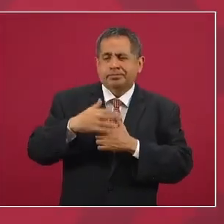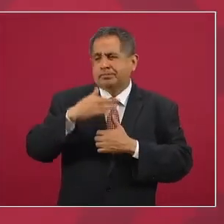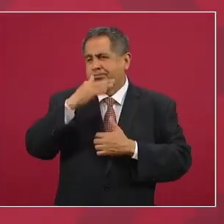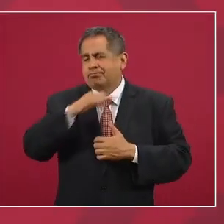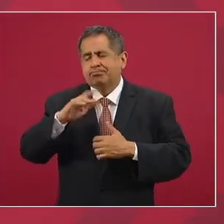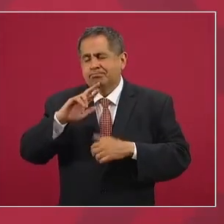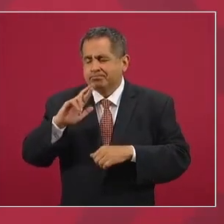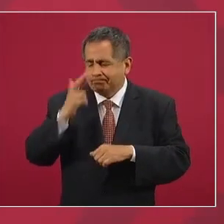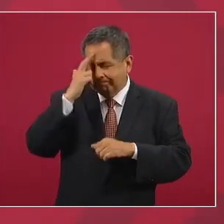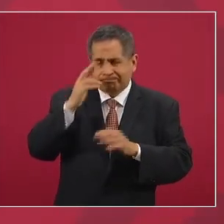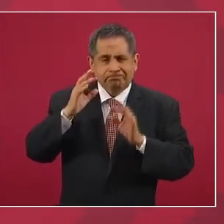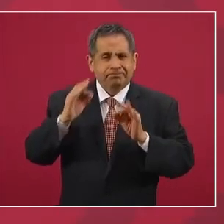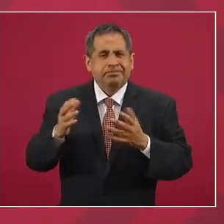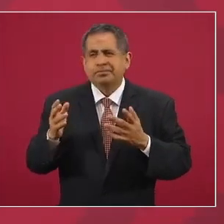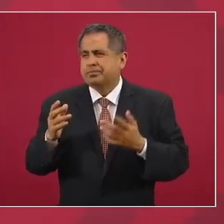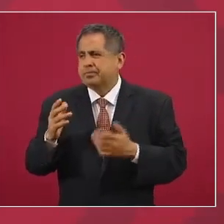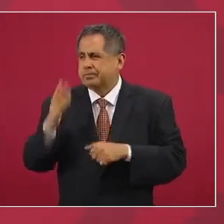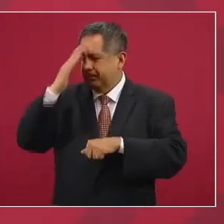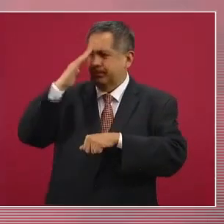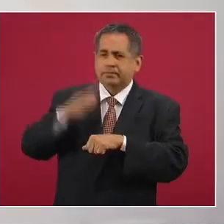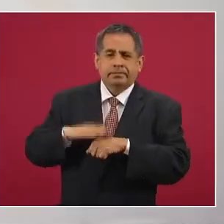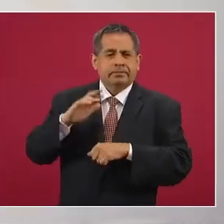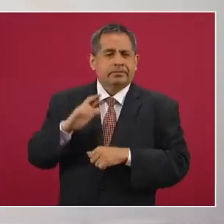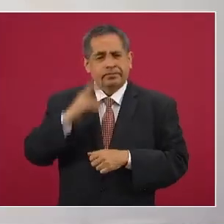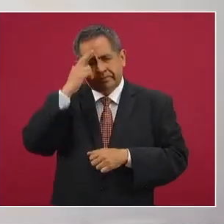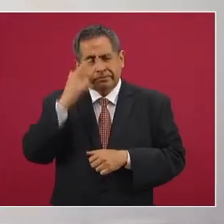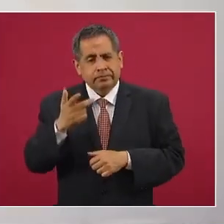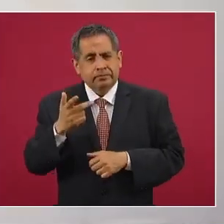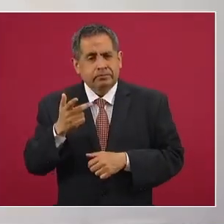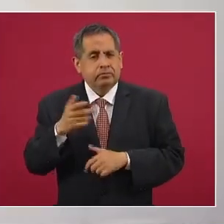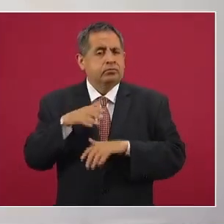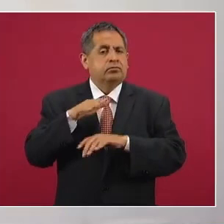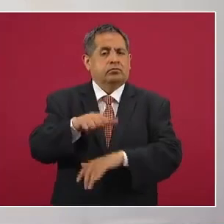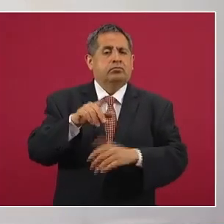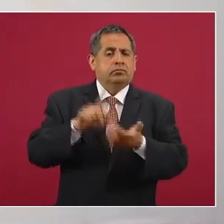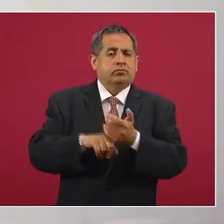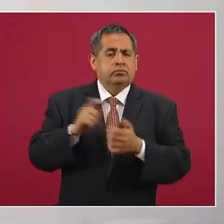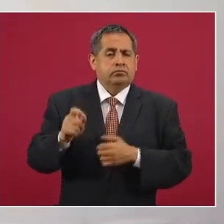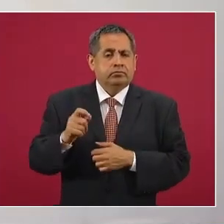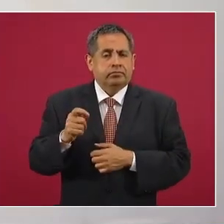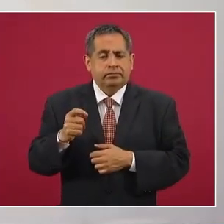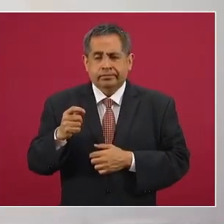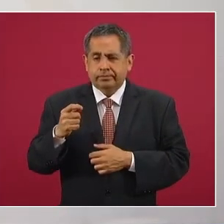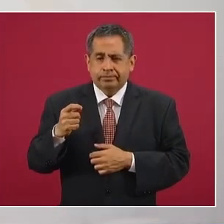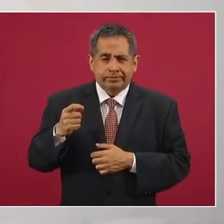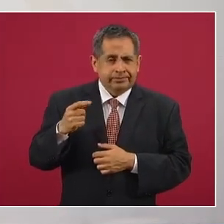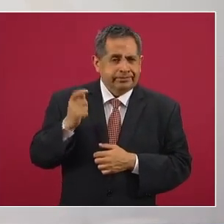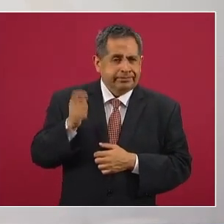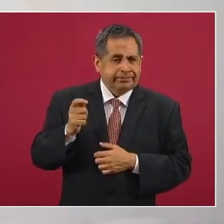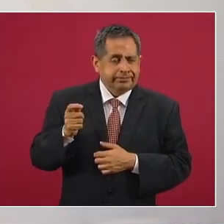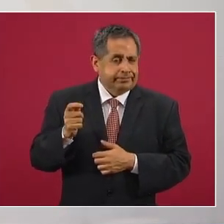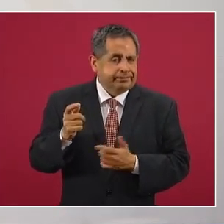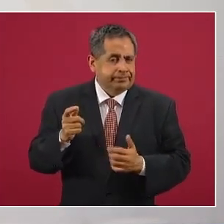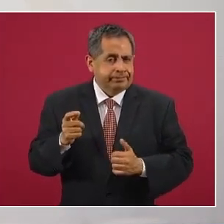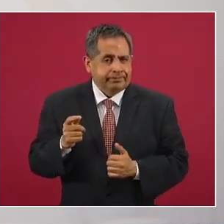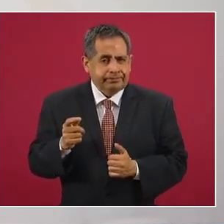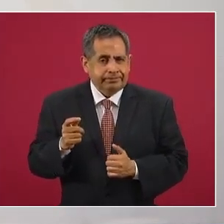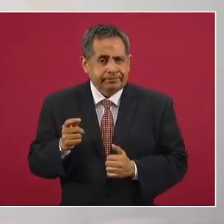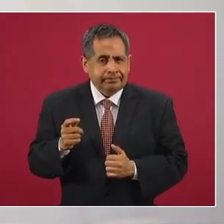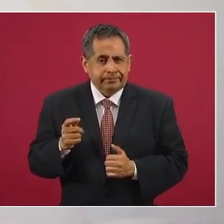celebraciones o conmemoraciones con motivo de los festejos del